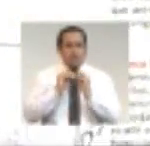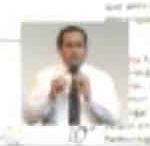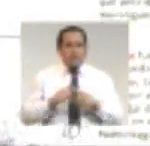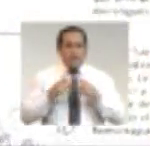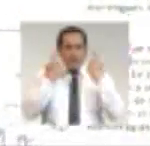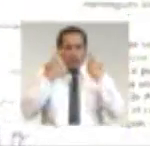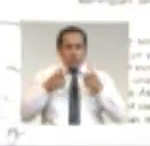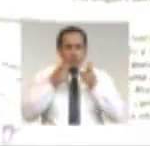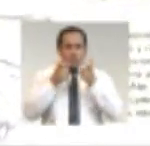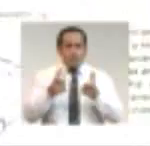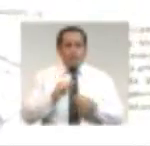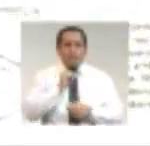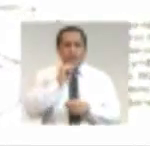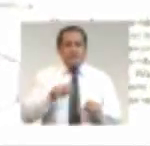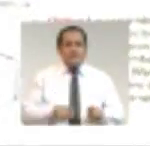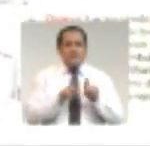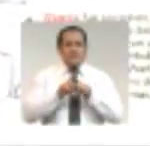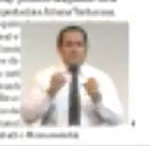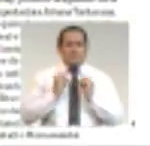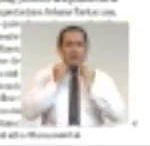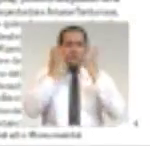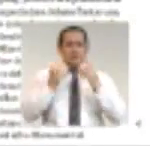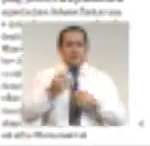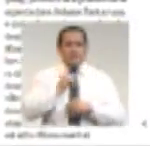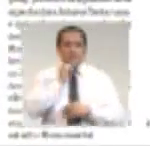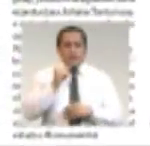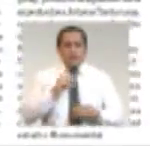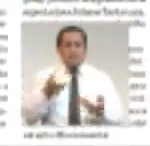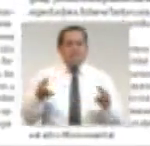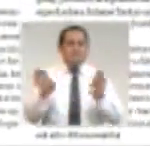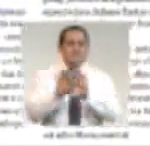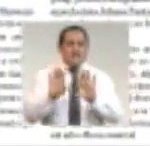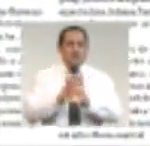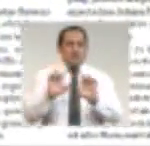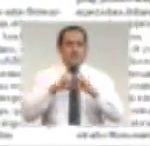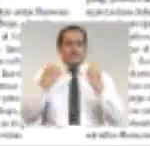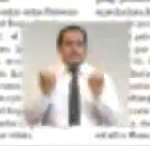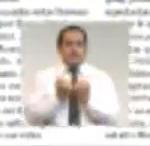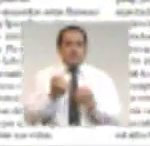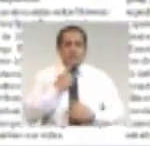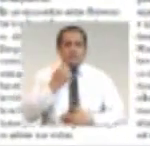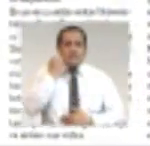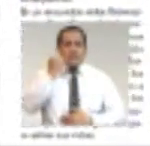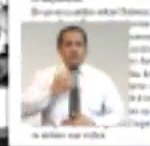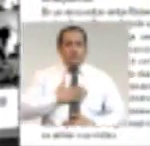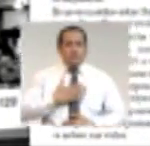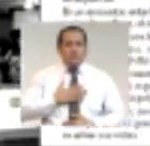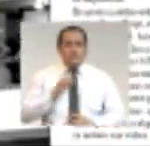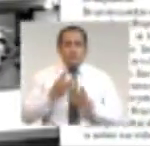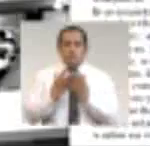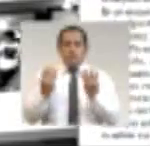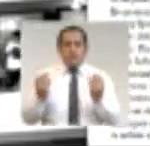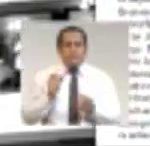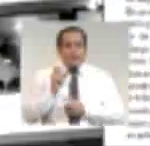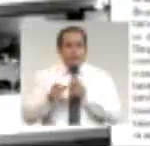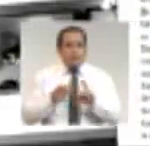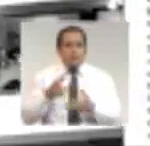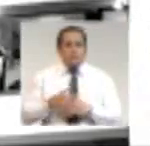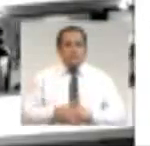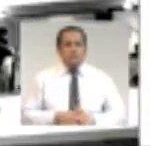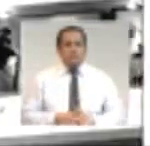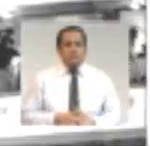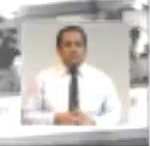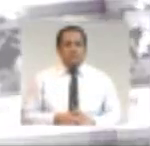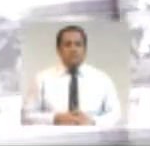medidas de seguridad no alcanzadas y, ante el escándalo, mejor la clausura, junto con el derecho de propiedad de muchos.